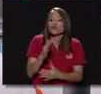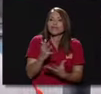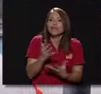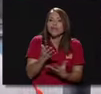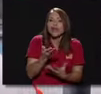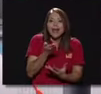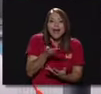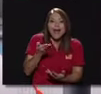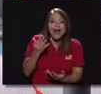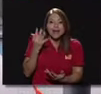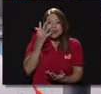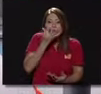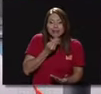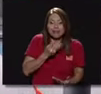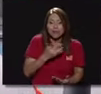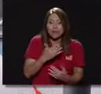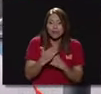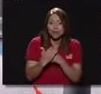decirlo de alguna forma.